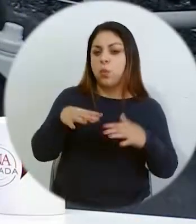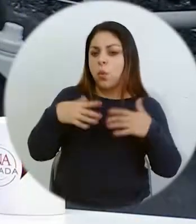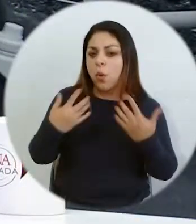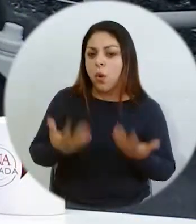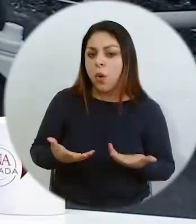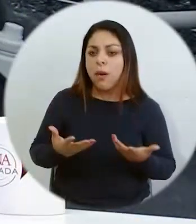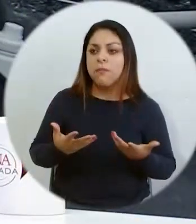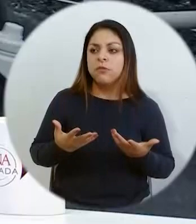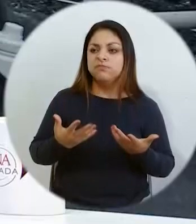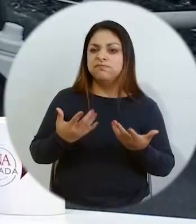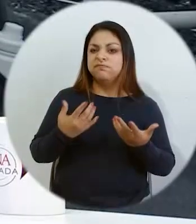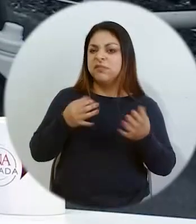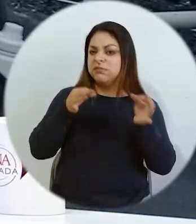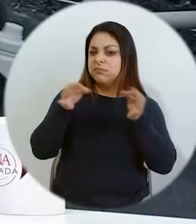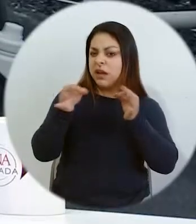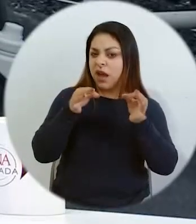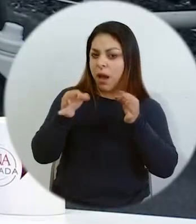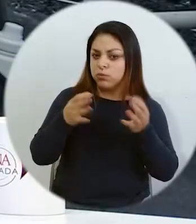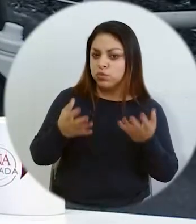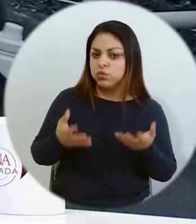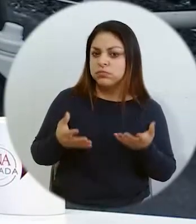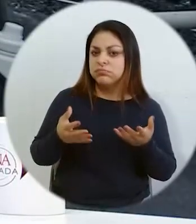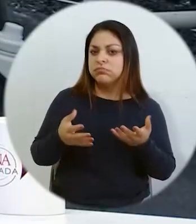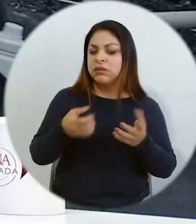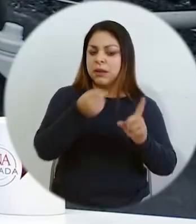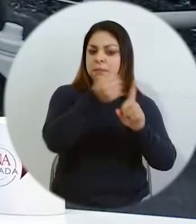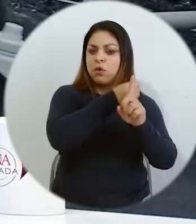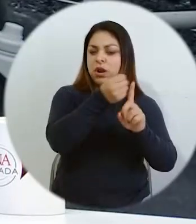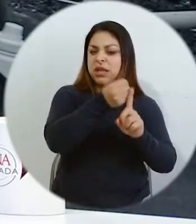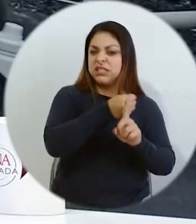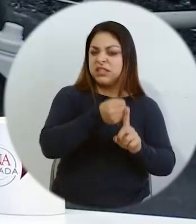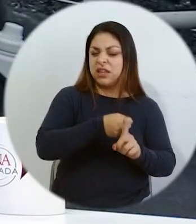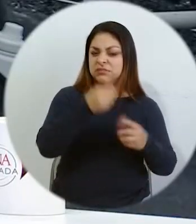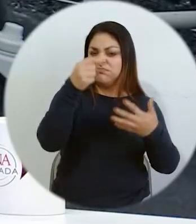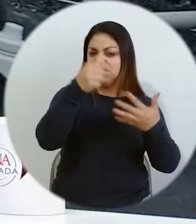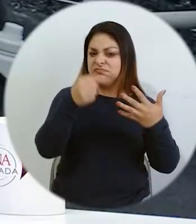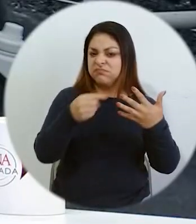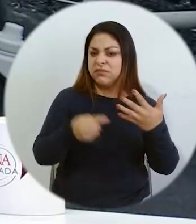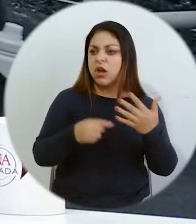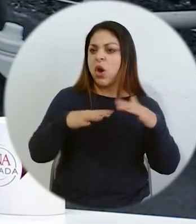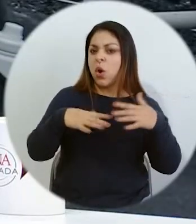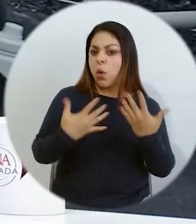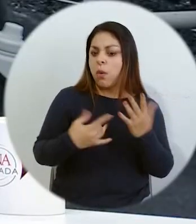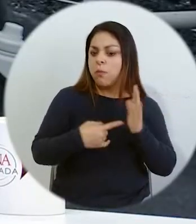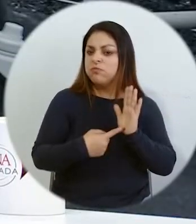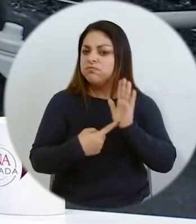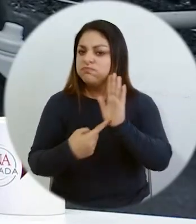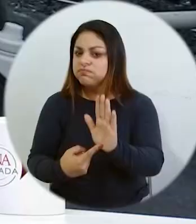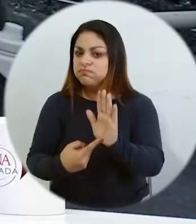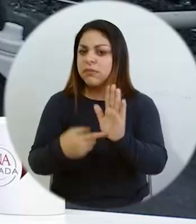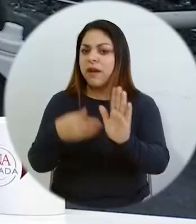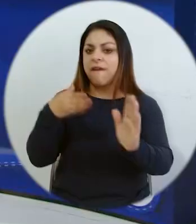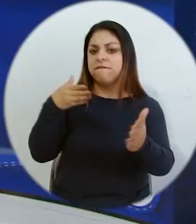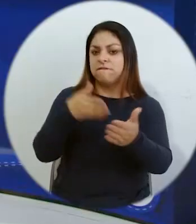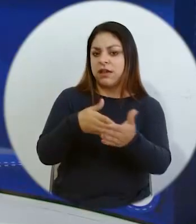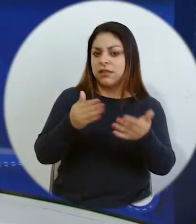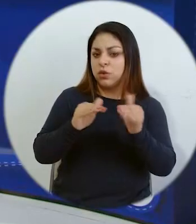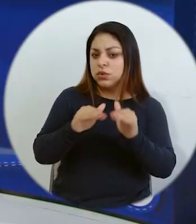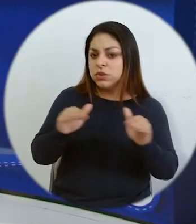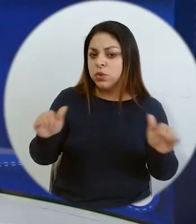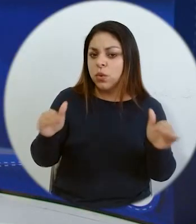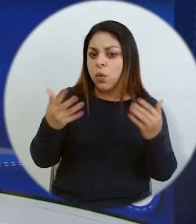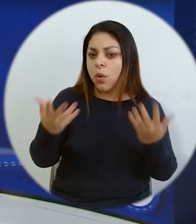¿Cómo podemos explicar cómo se manifiestan estos diferentes tipos de violencia social y cómo afectan a nuestra niñez y